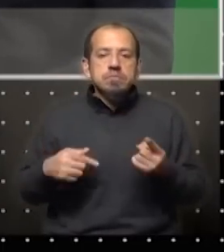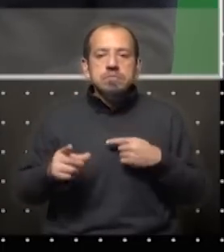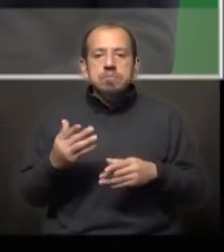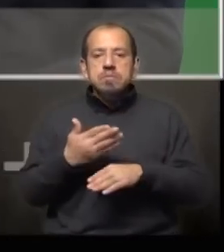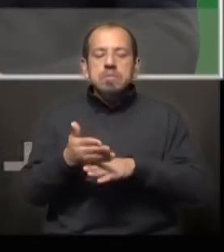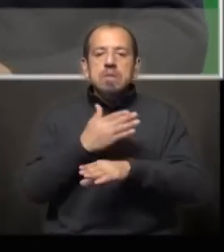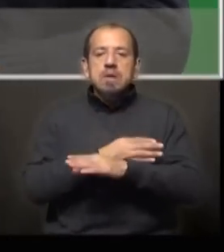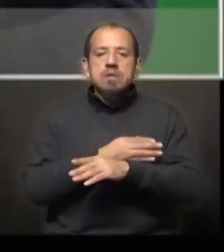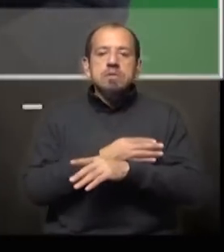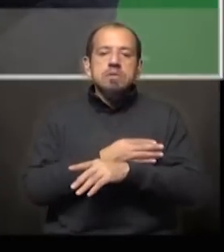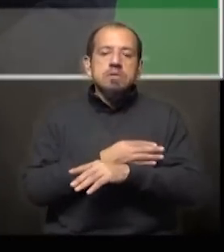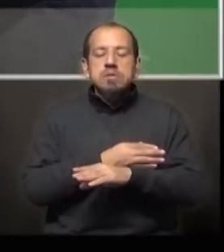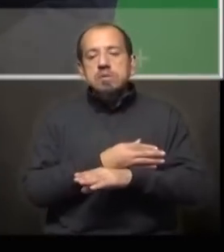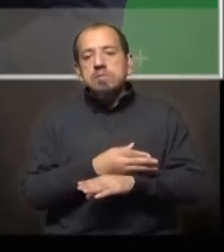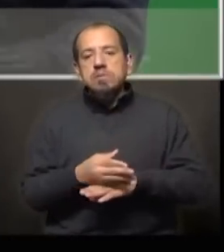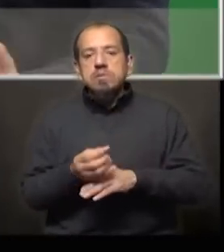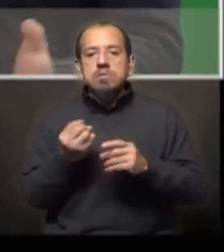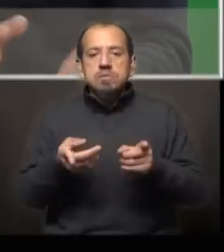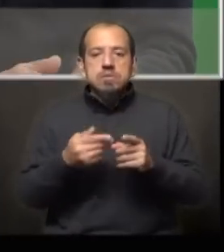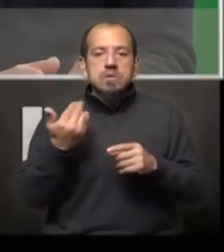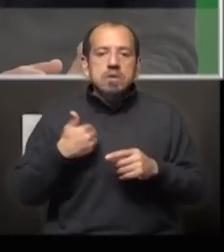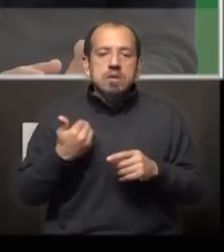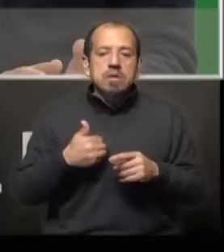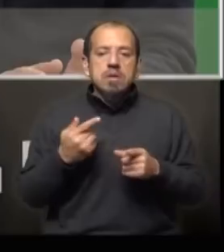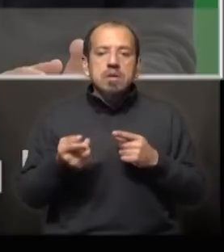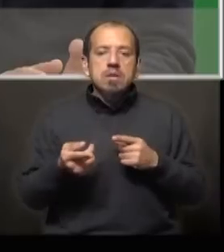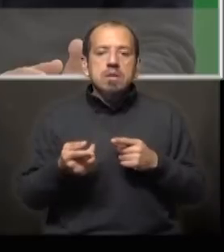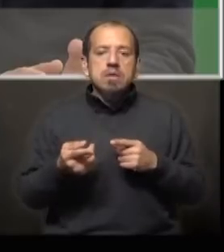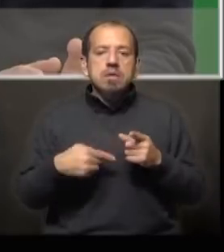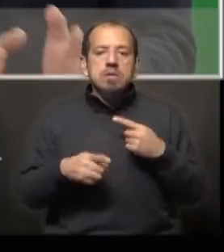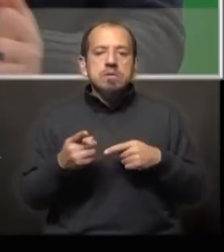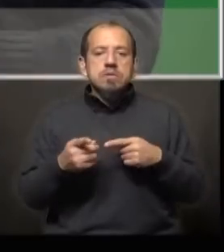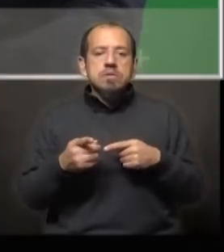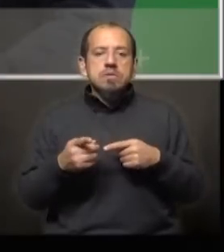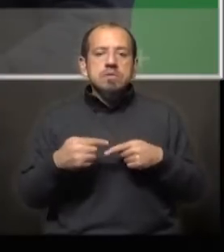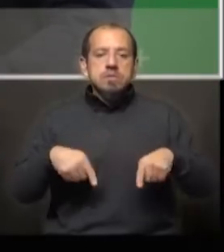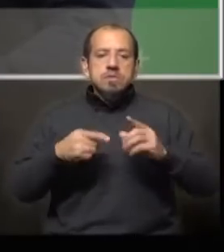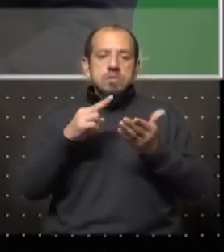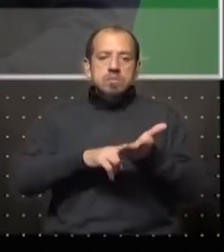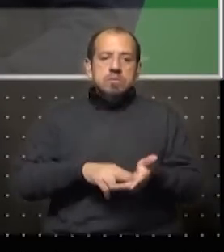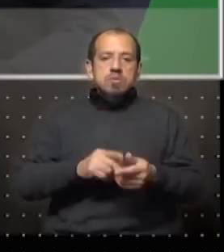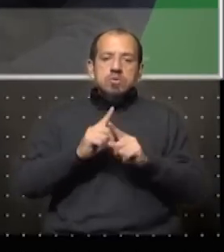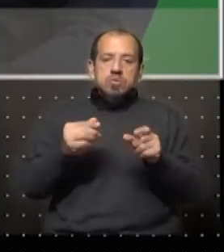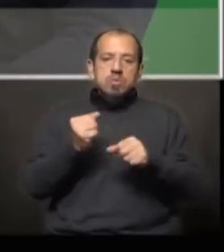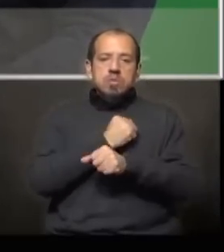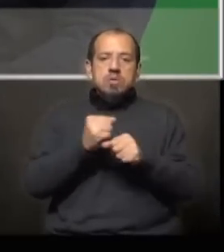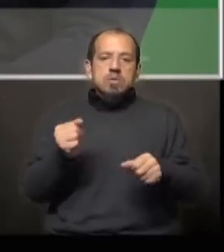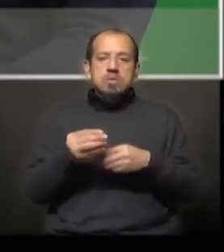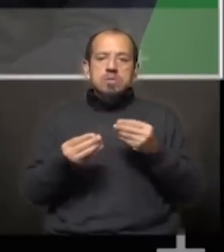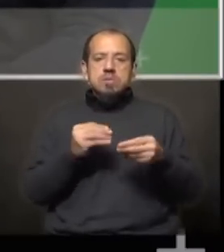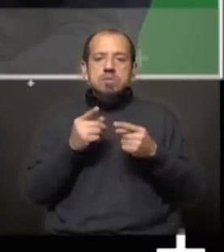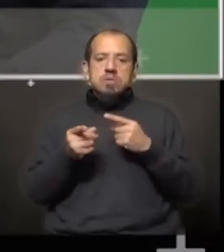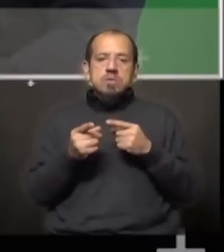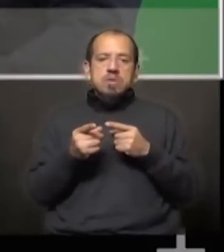previo Eso después que dejó de lado porque en realidad Argentina y Brasil cerraron esa baja la nación extranjero común y no aprobaron la flexibilización y el Uruguay